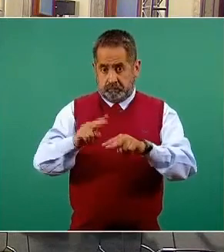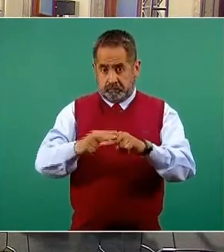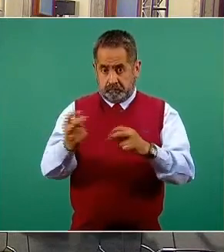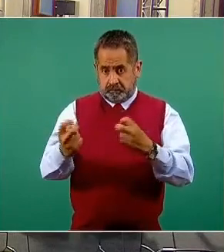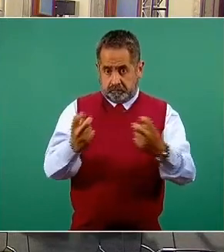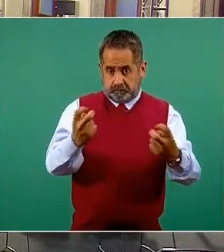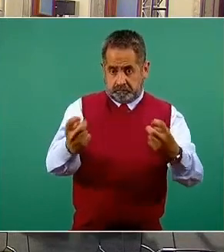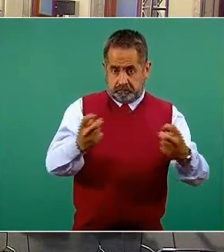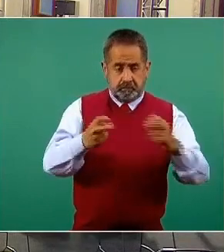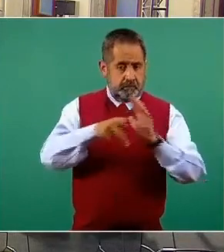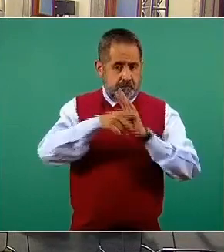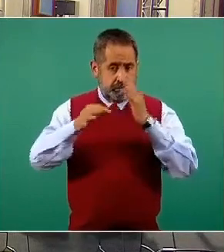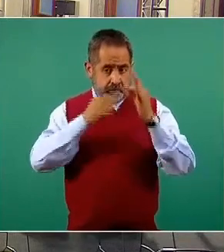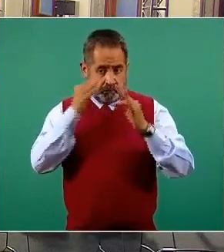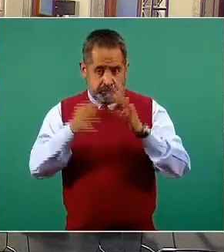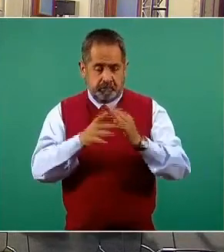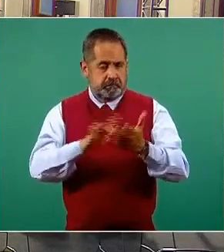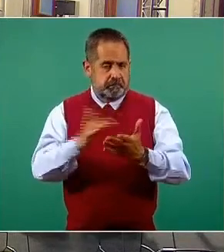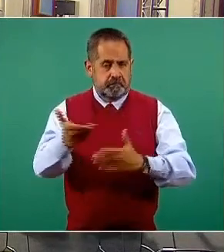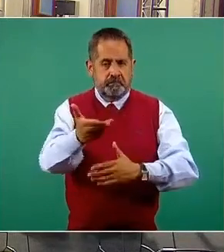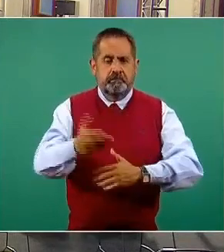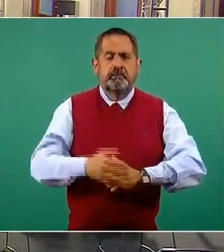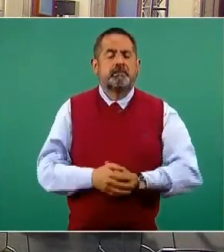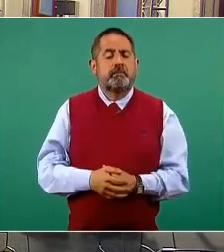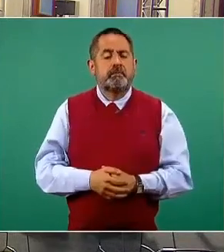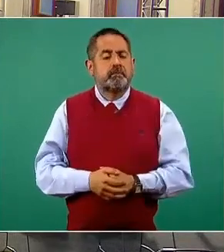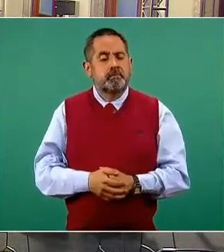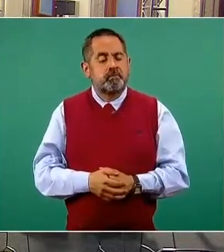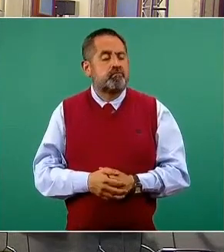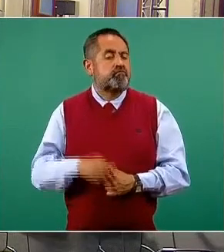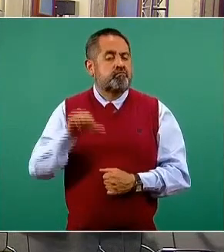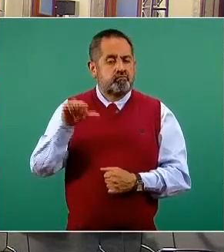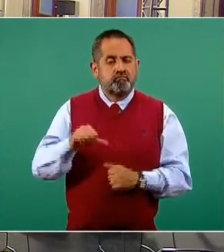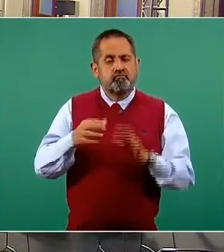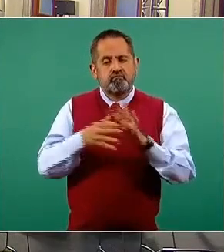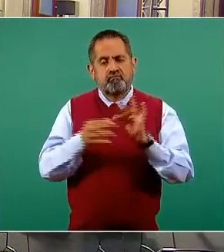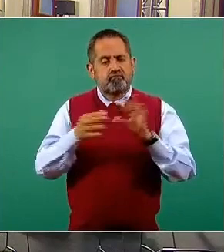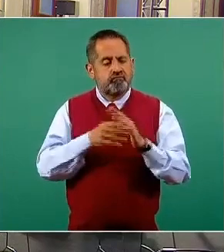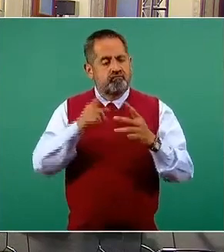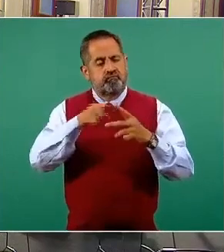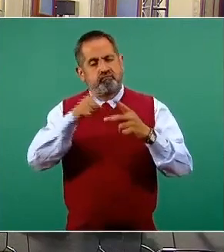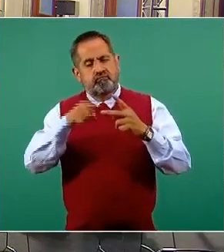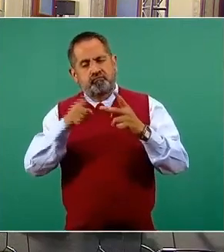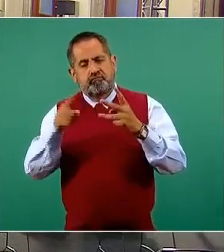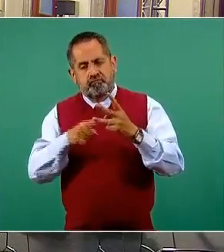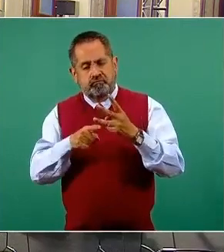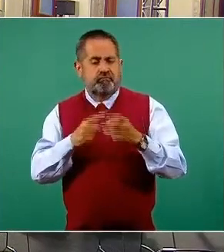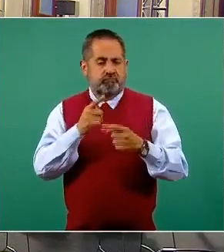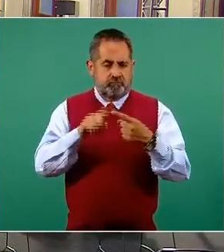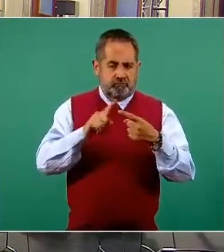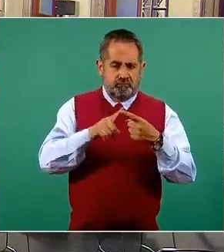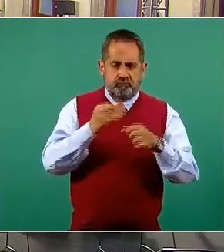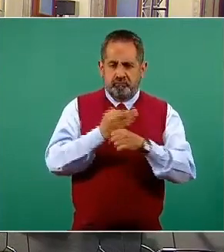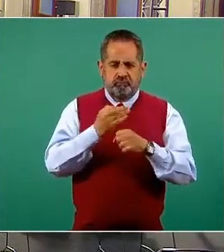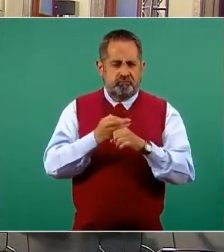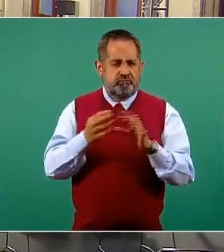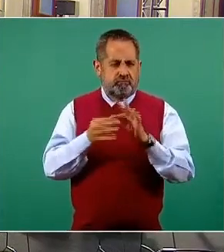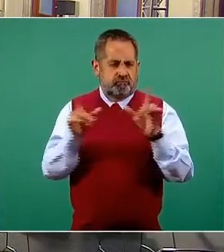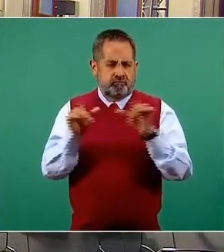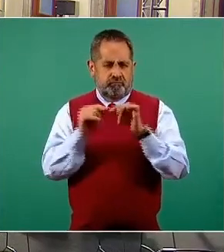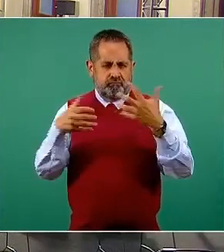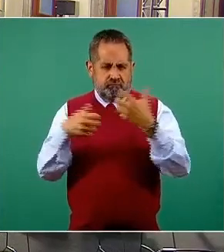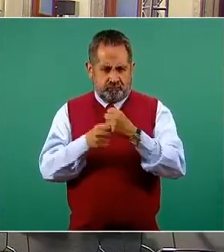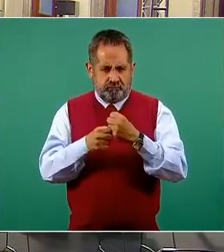presentes. Como bien lo comentó el doctor, tenemos varios segmentos el día de hoy. Vamos a tratar de ser